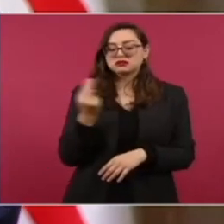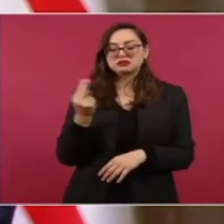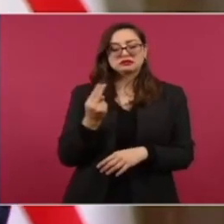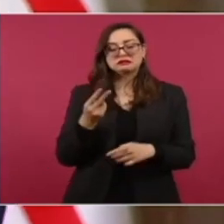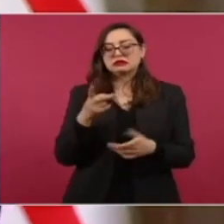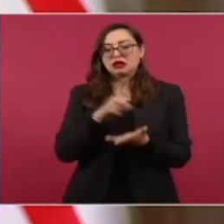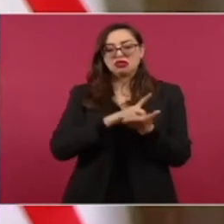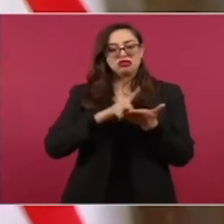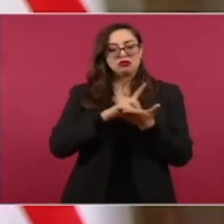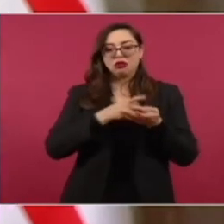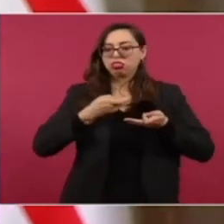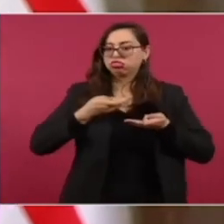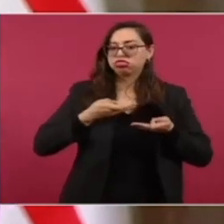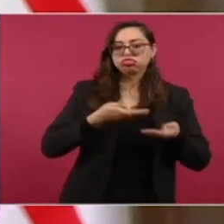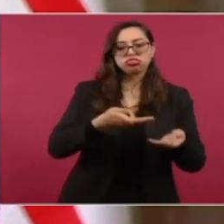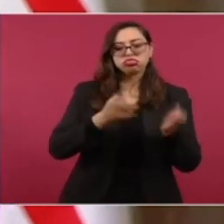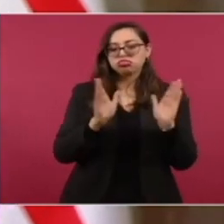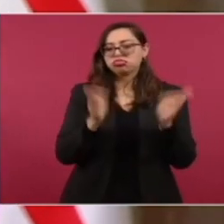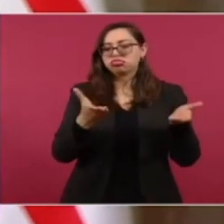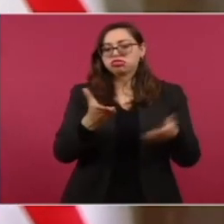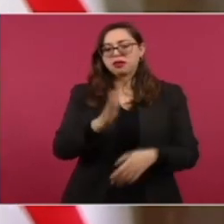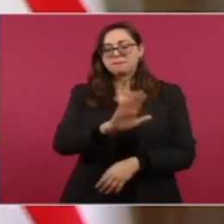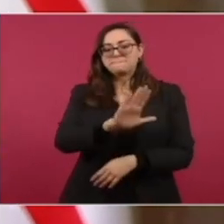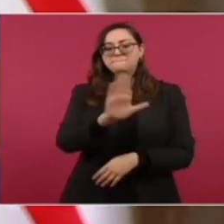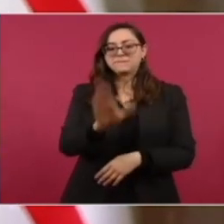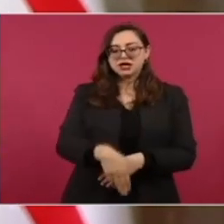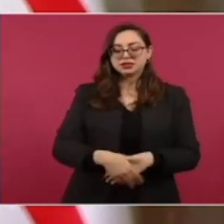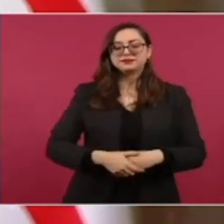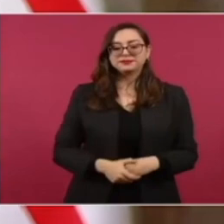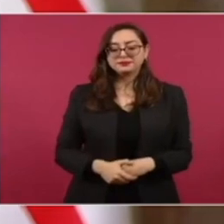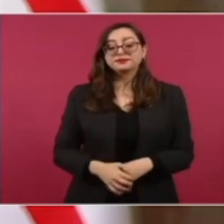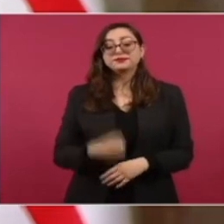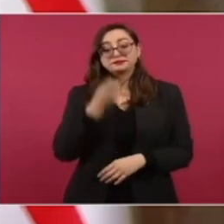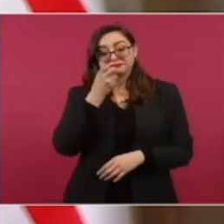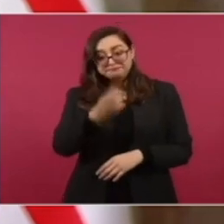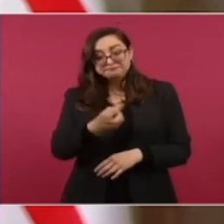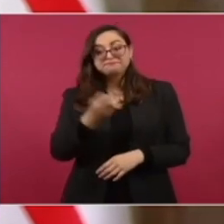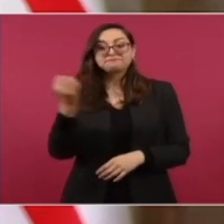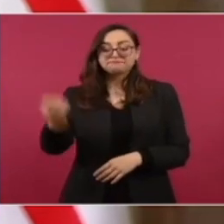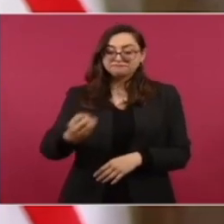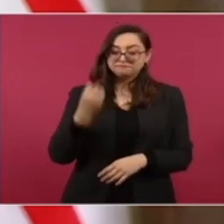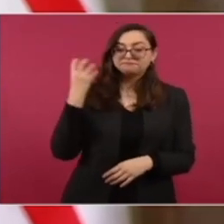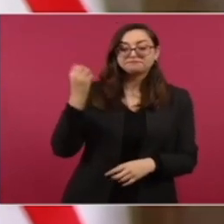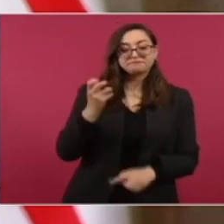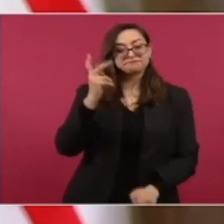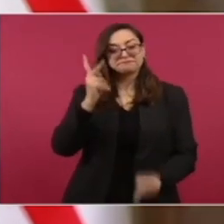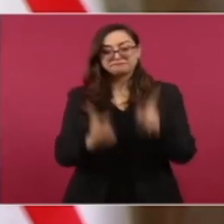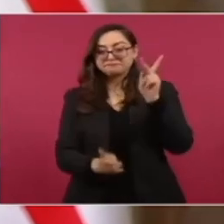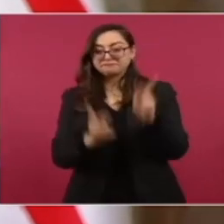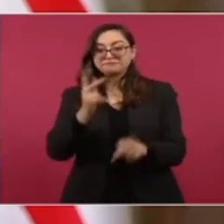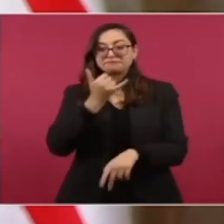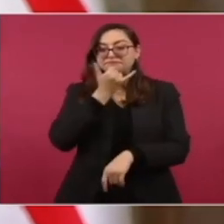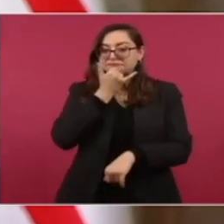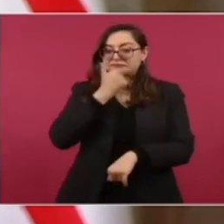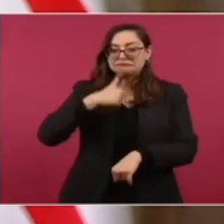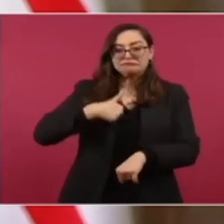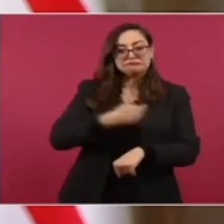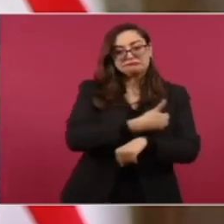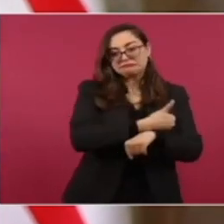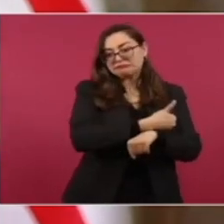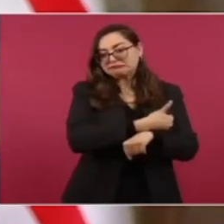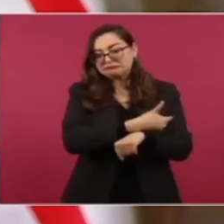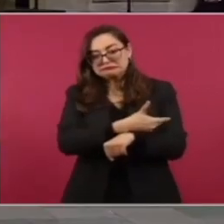trampas mortales. Pues todo esto es lo que hemos tratado. Ya me pasé del tiempo y